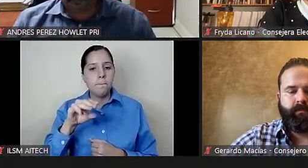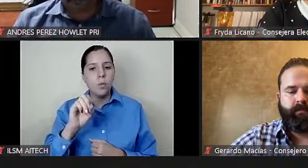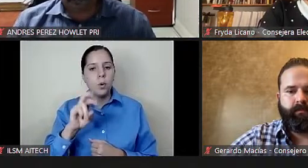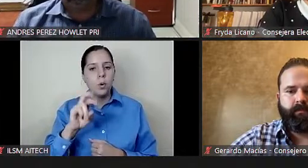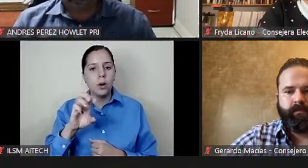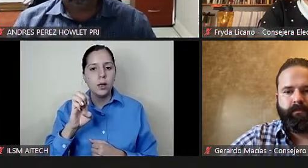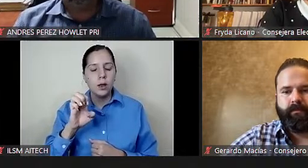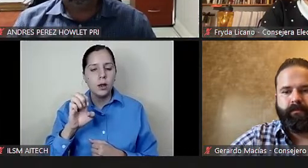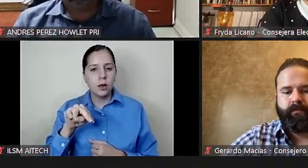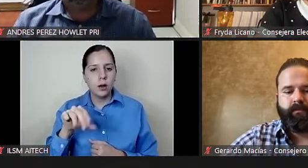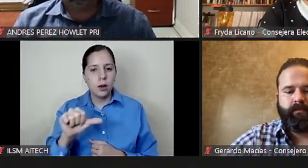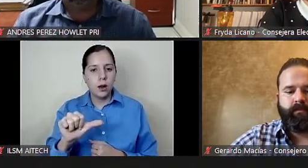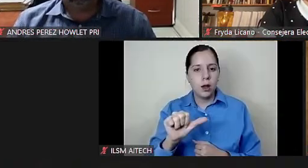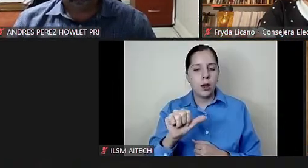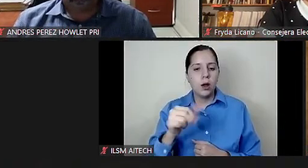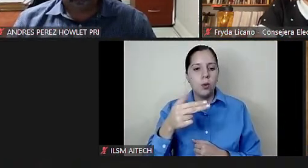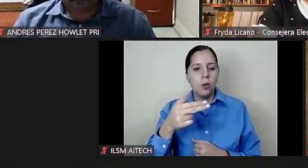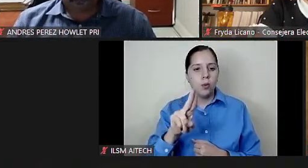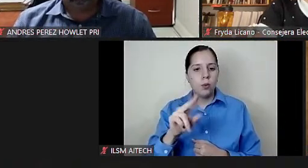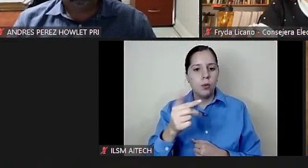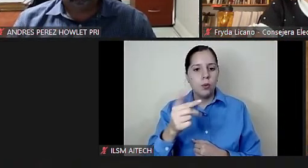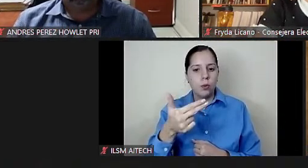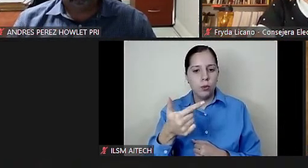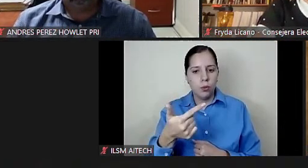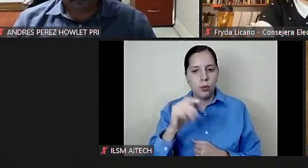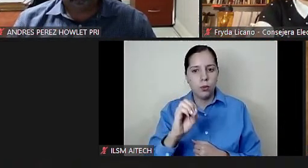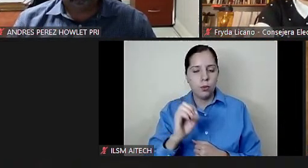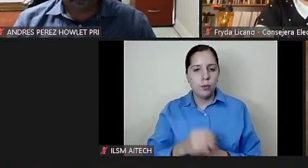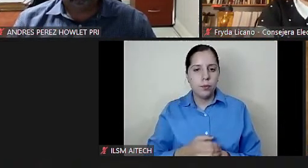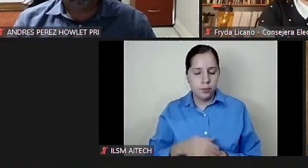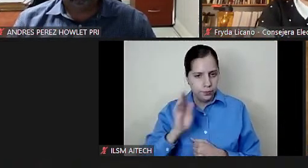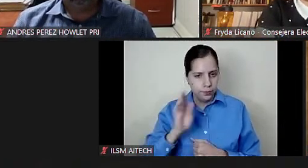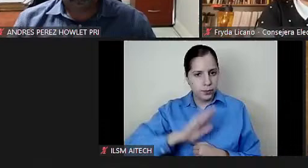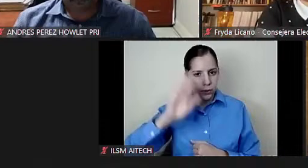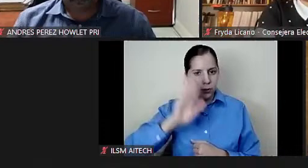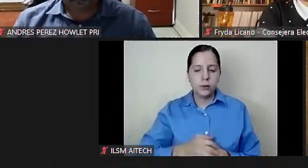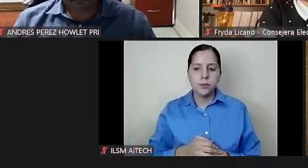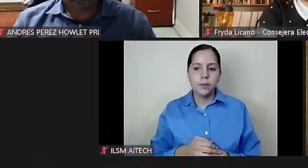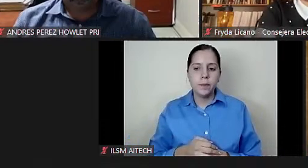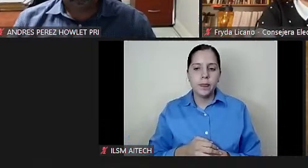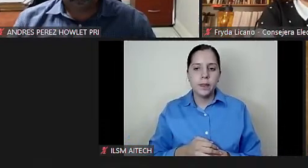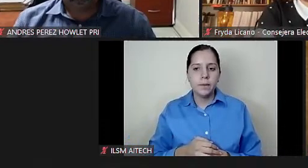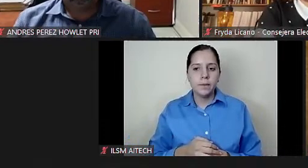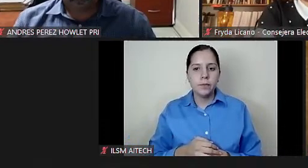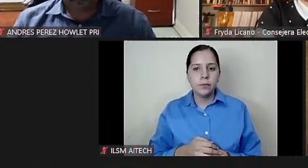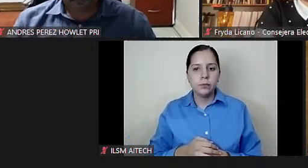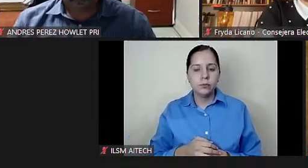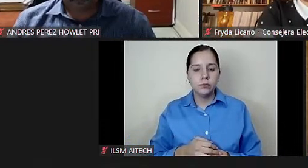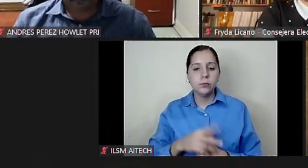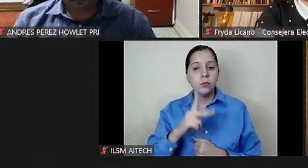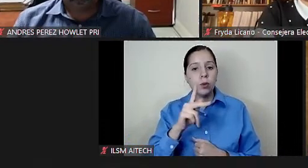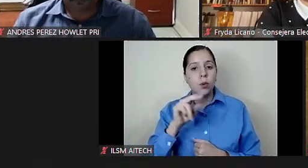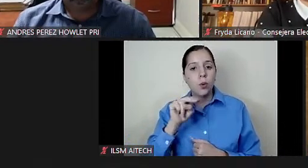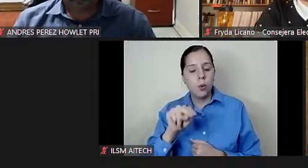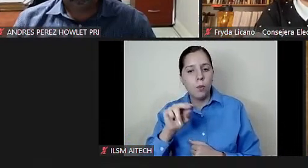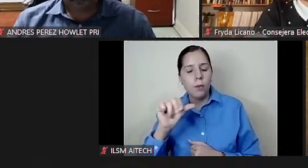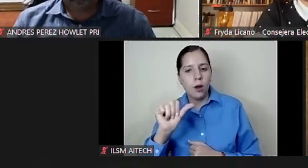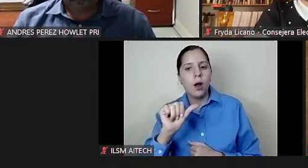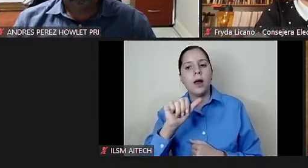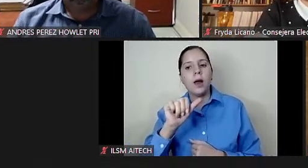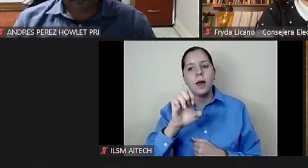Holguín. Presente, secretario. Por el Partido Nueva Alianza Chihuahua, Edwin Yair Aldama